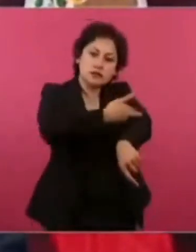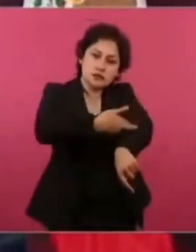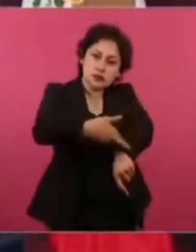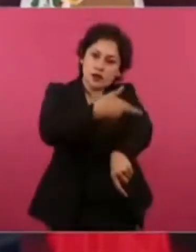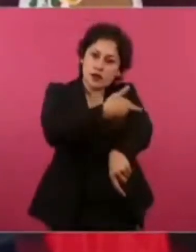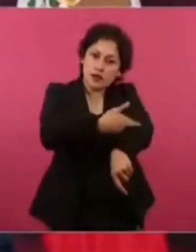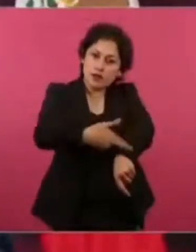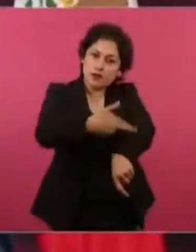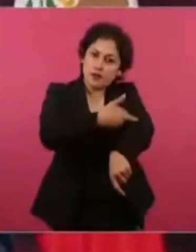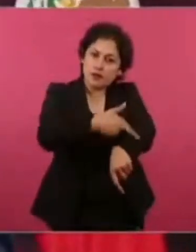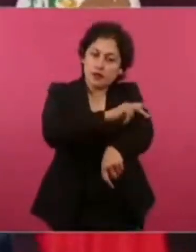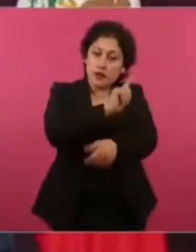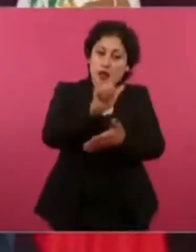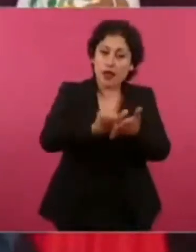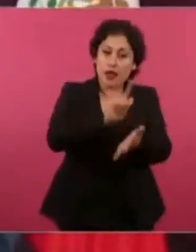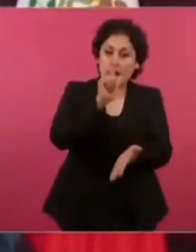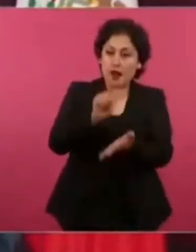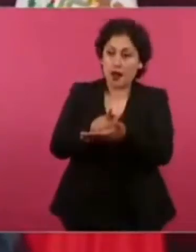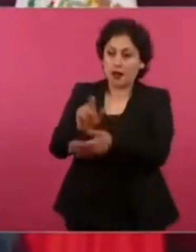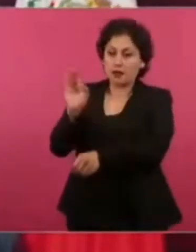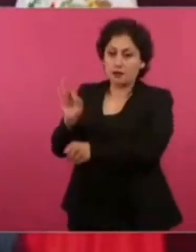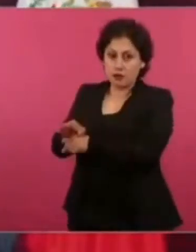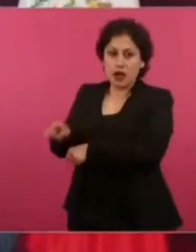y tener la oportunidad de llegar